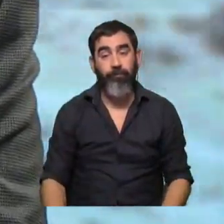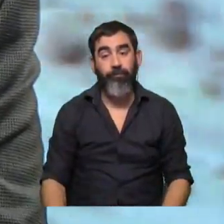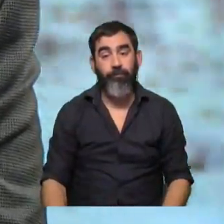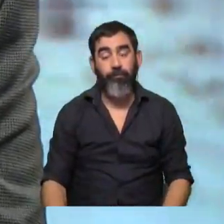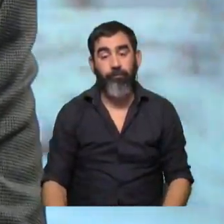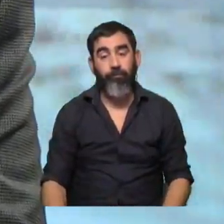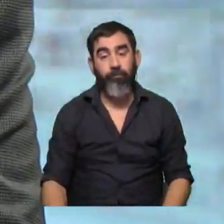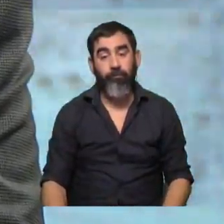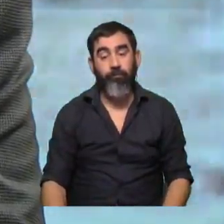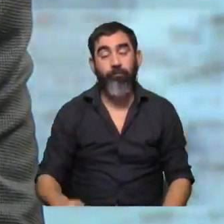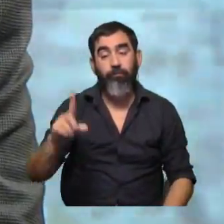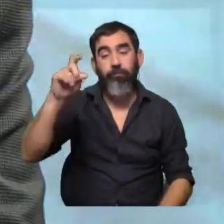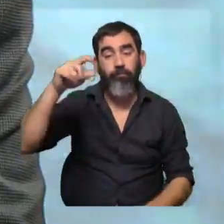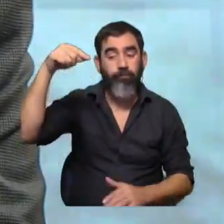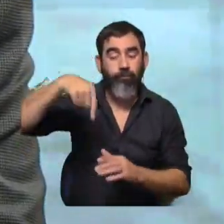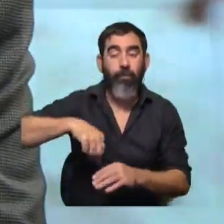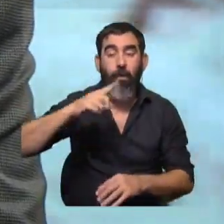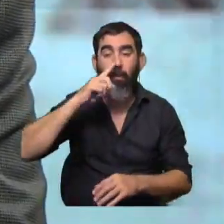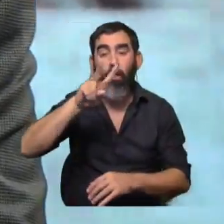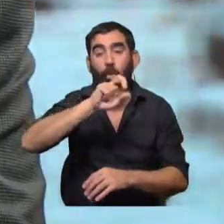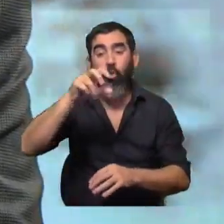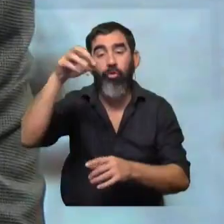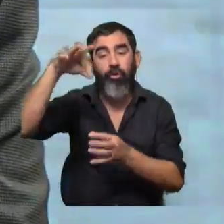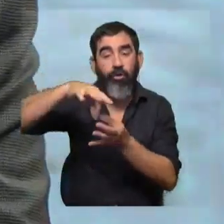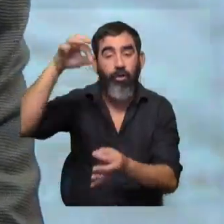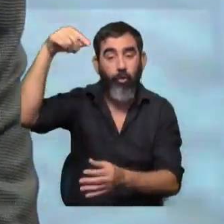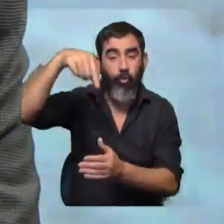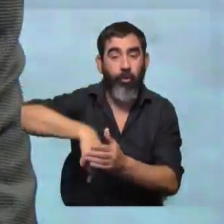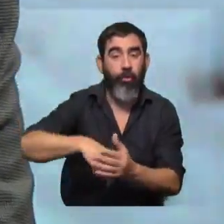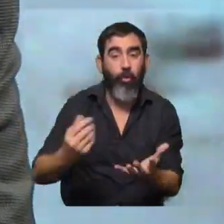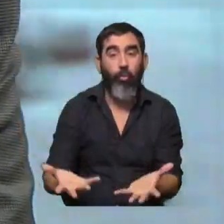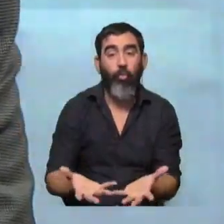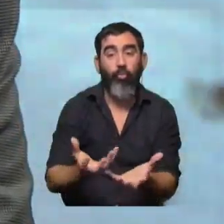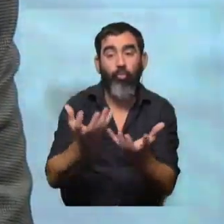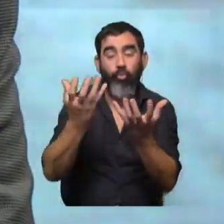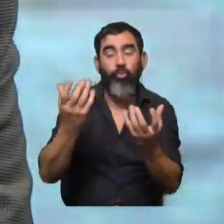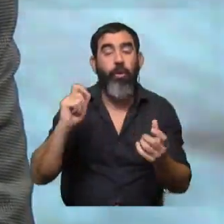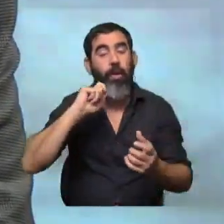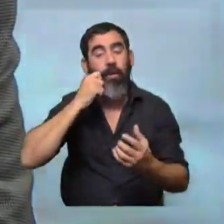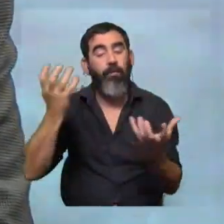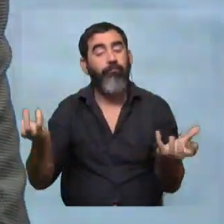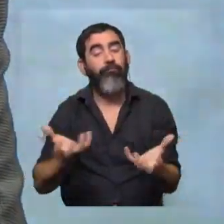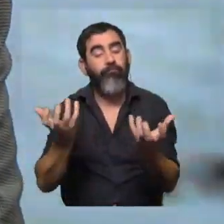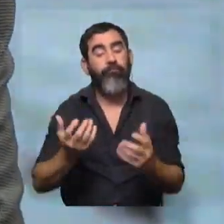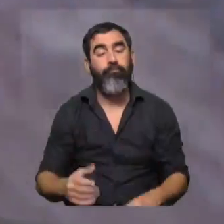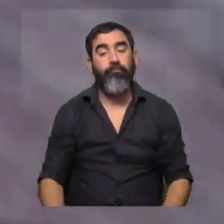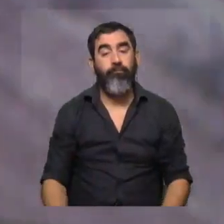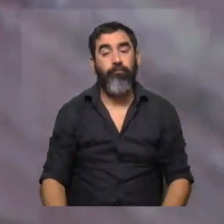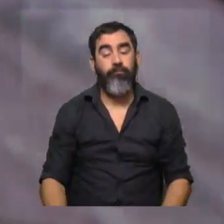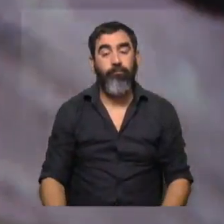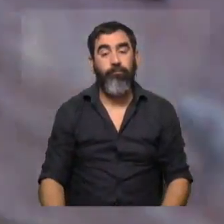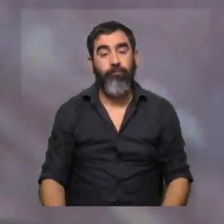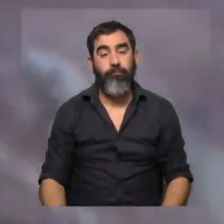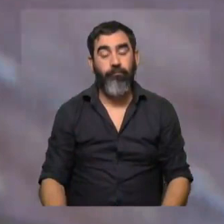basalto y extraen agua de allá de 1200 metros, que cuando sube tiene esa temperatura tan agradable para los baños, ¿no?